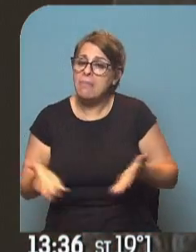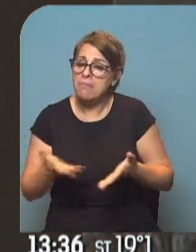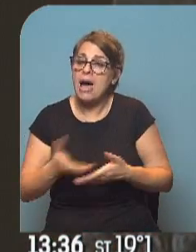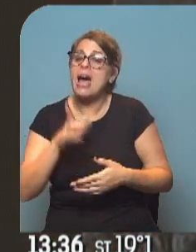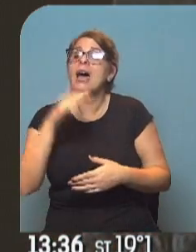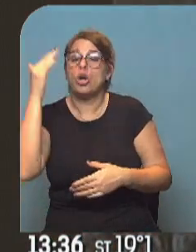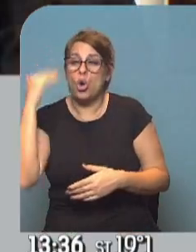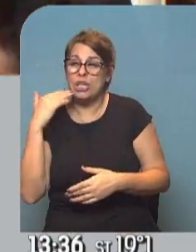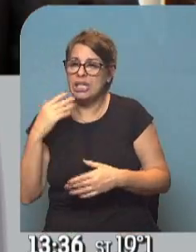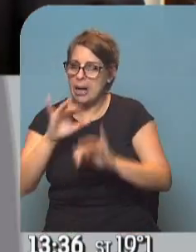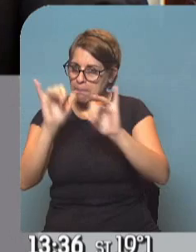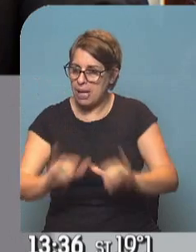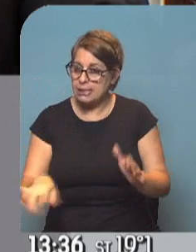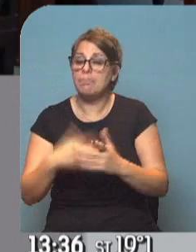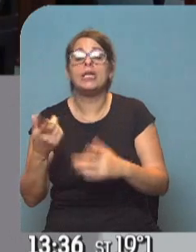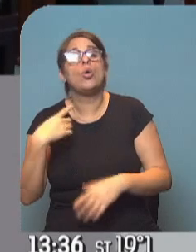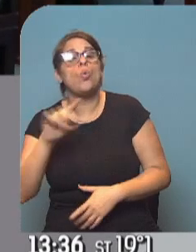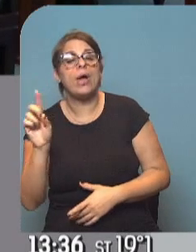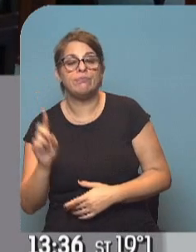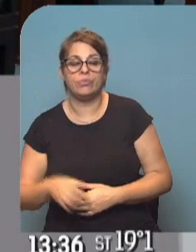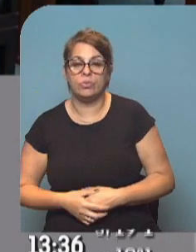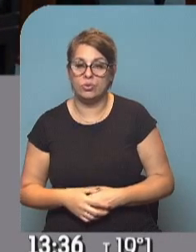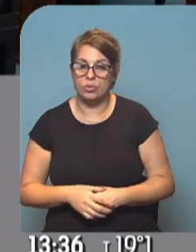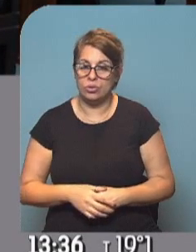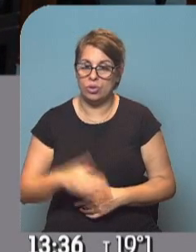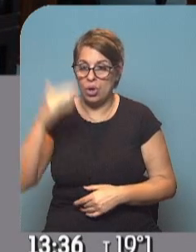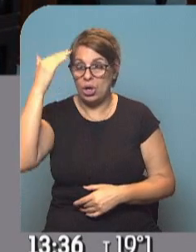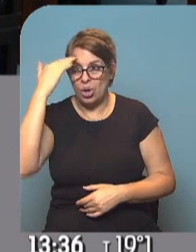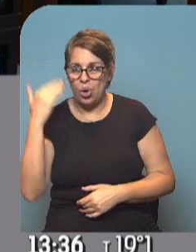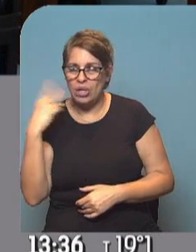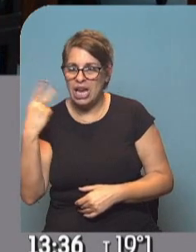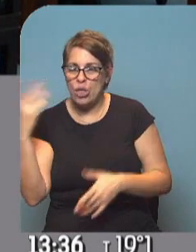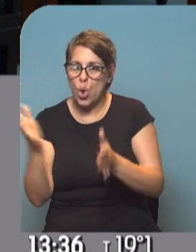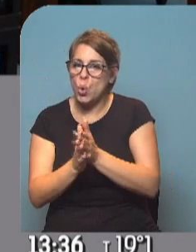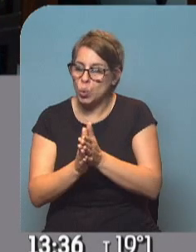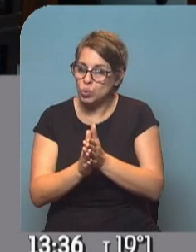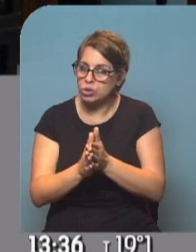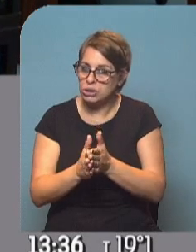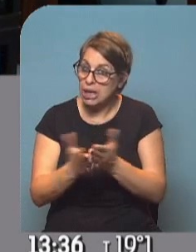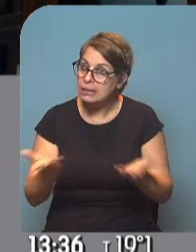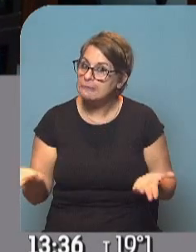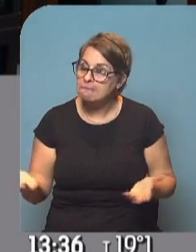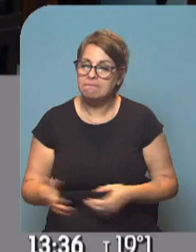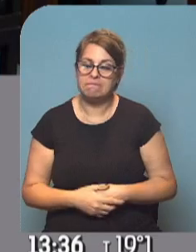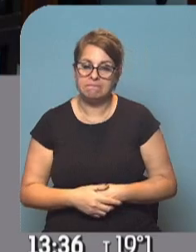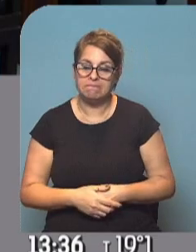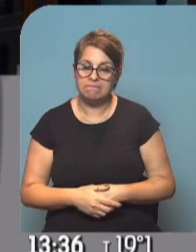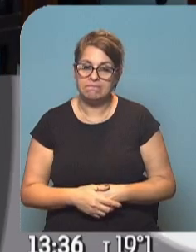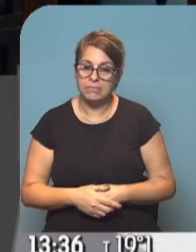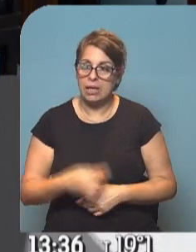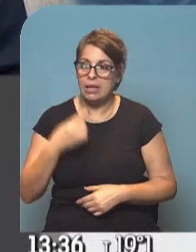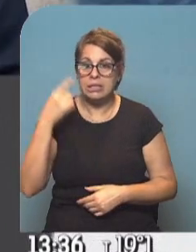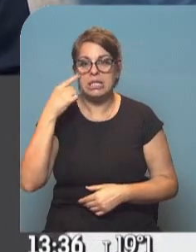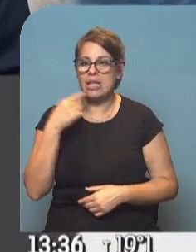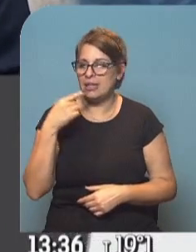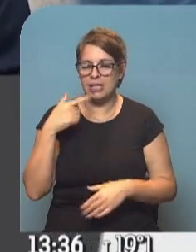península, pero por el otro lado, cuando el acercamiento llega hasta cierto punto y la posibilidad de una unificación se acerca, dice, bueno,